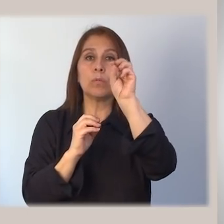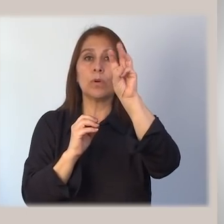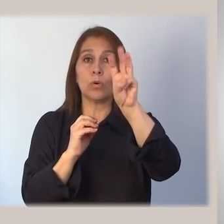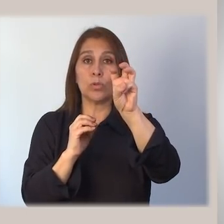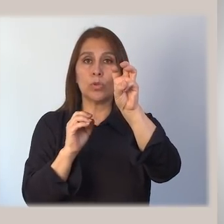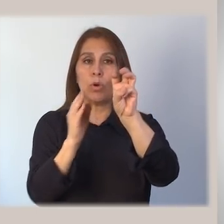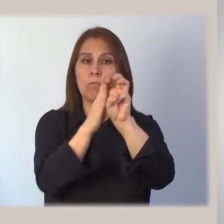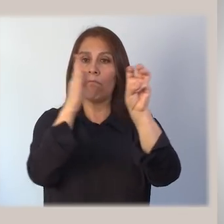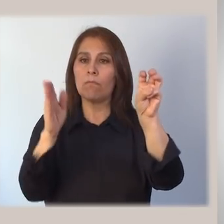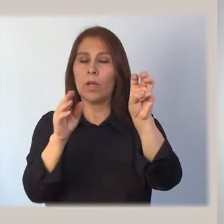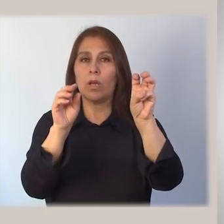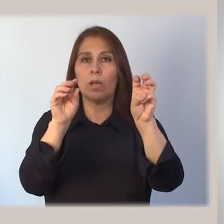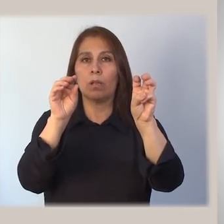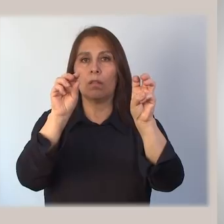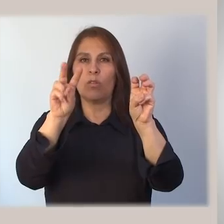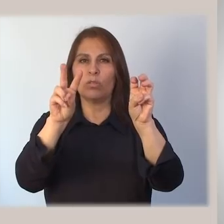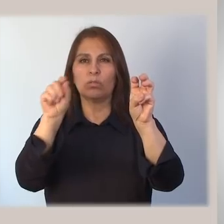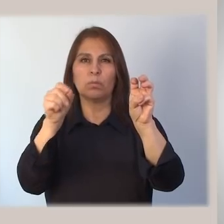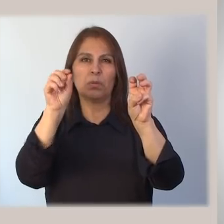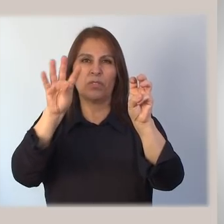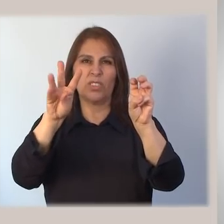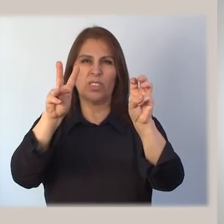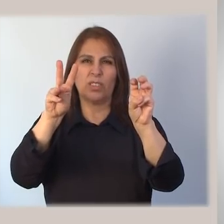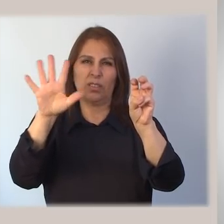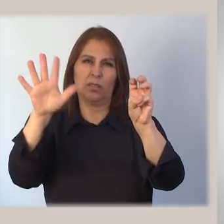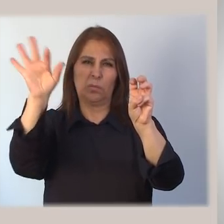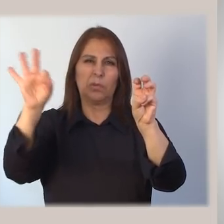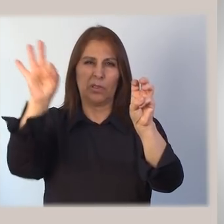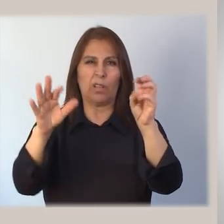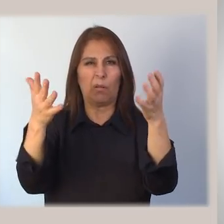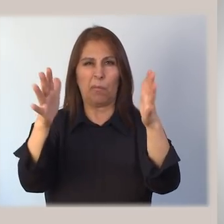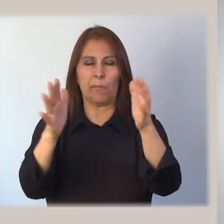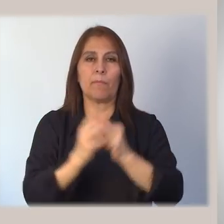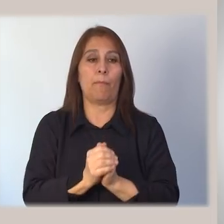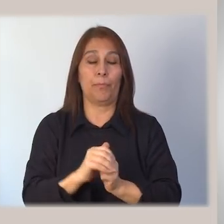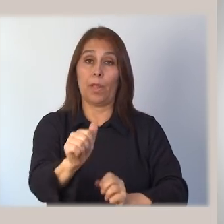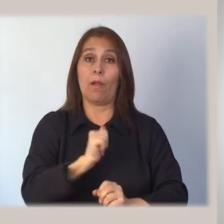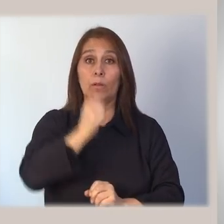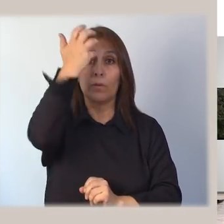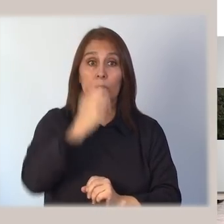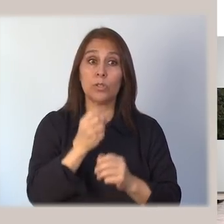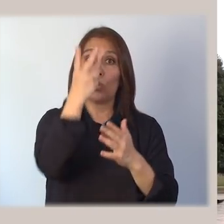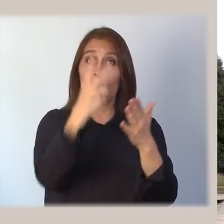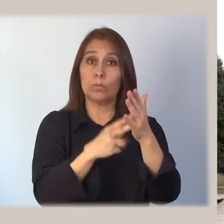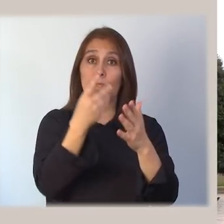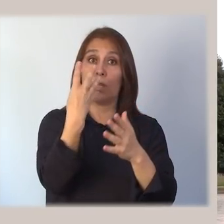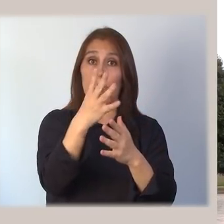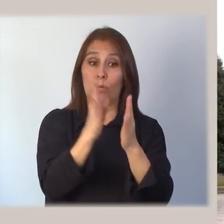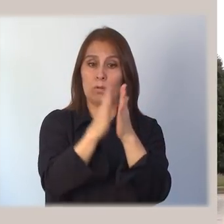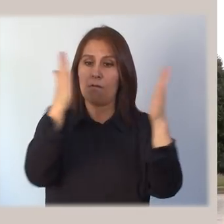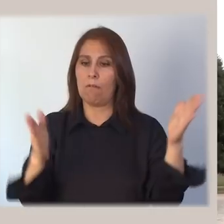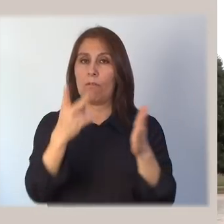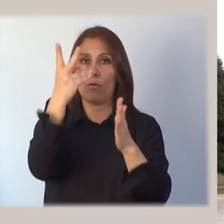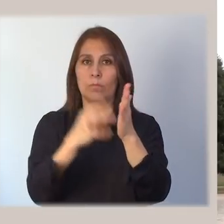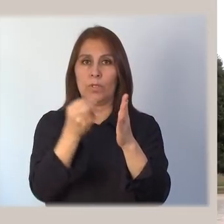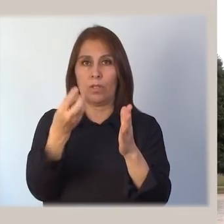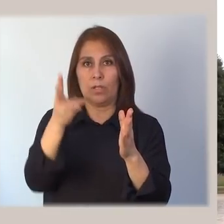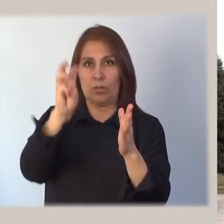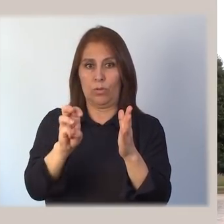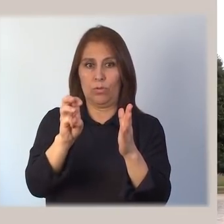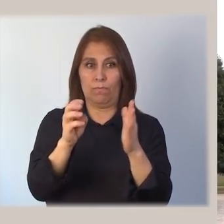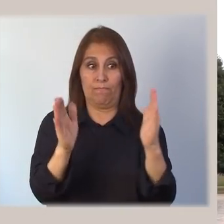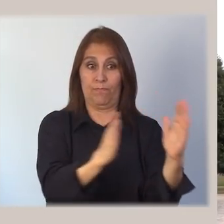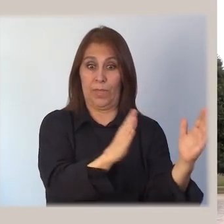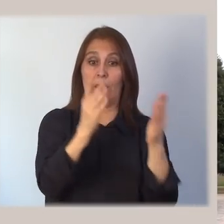un incremento menor, entre el 0,8 y el 2,25%. Tanto el informe de autoevaluación correspondiente al